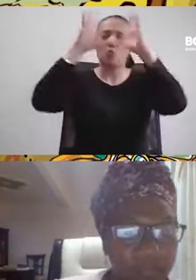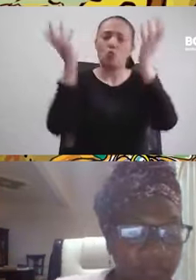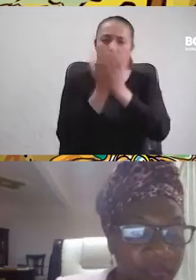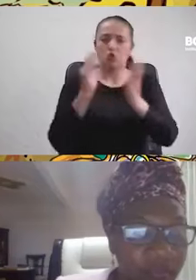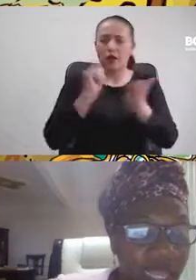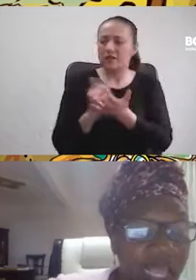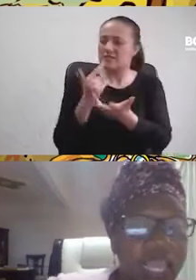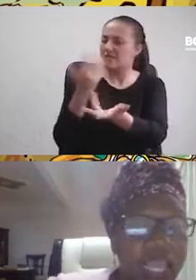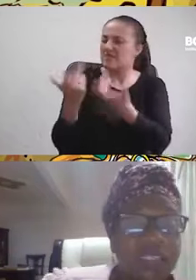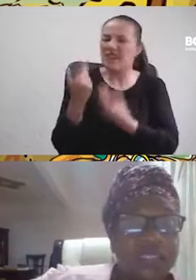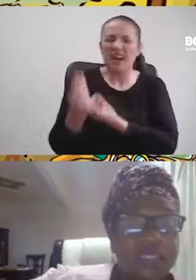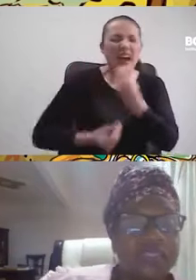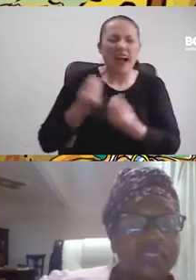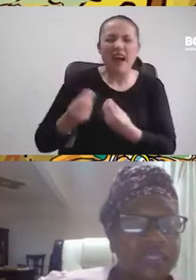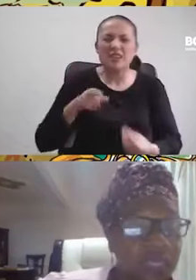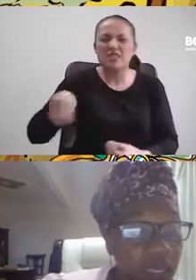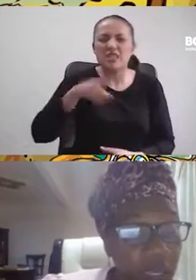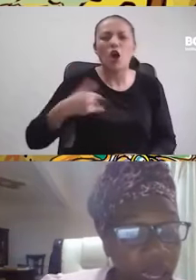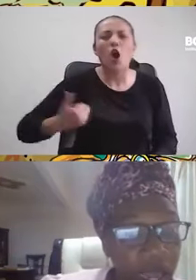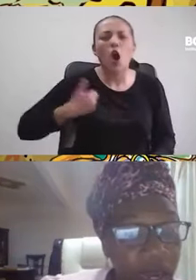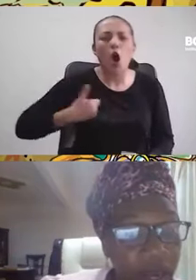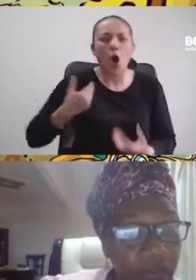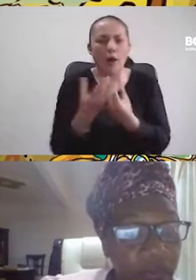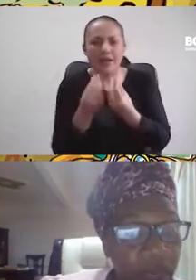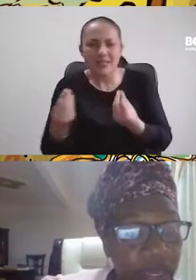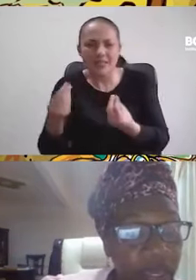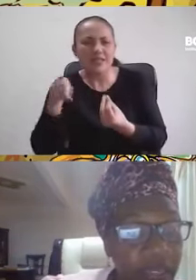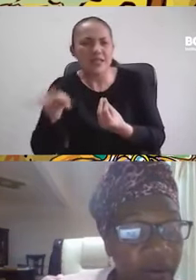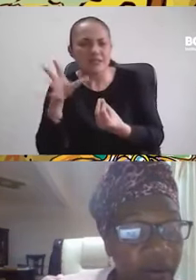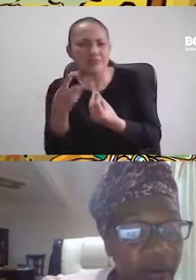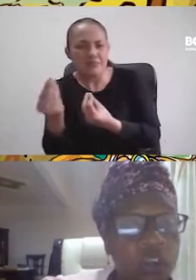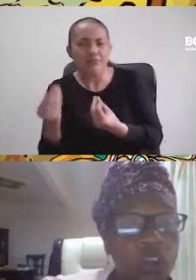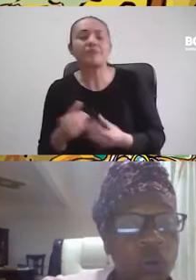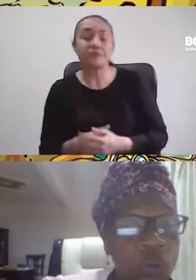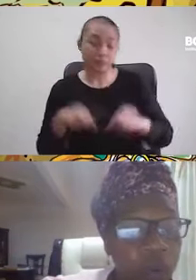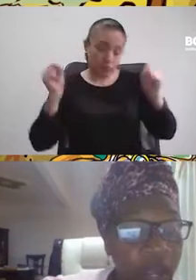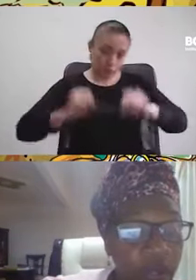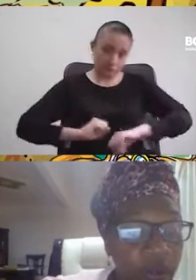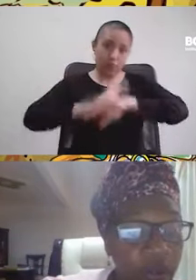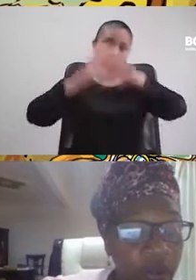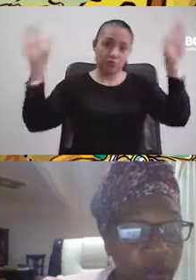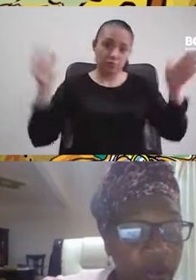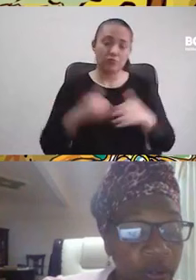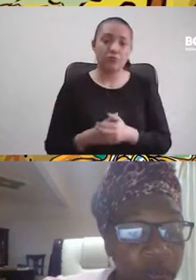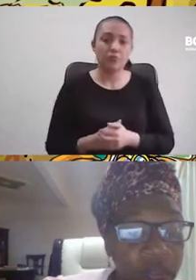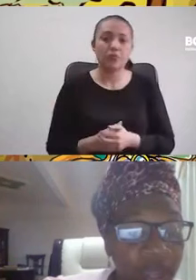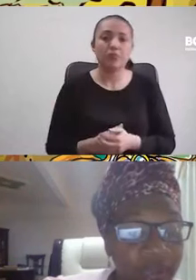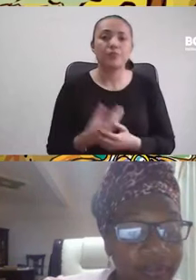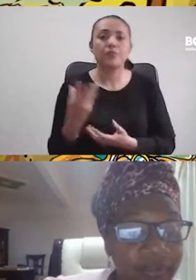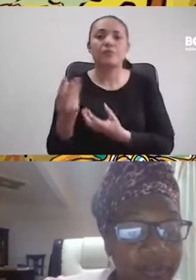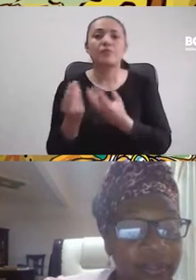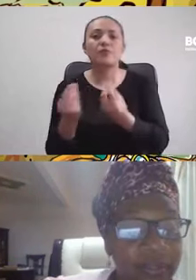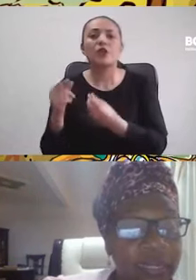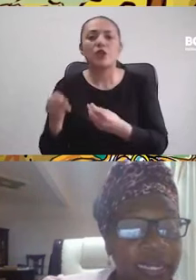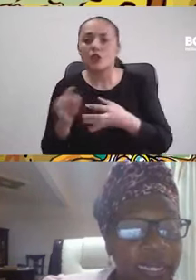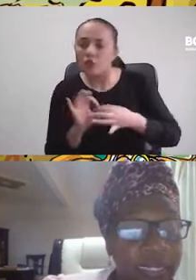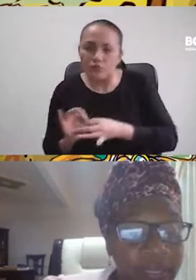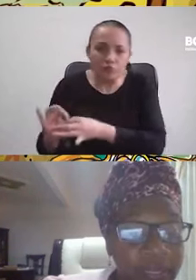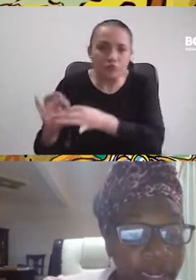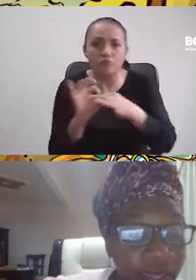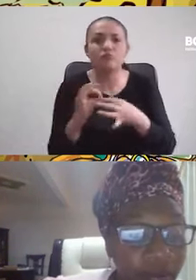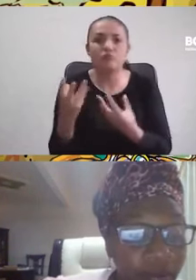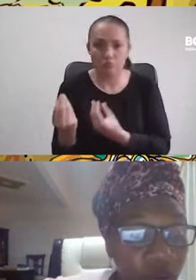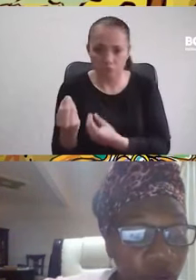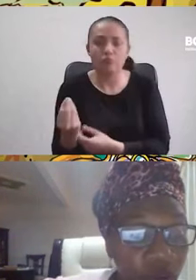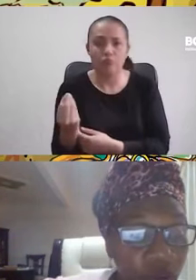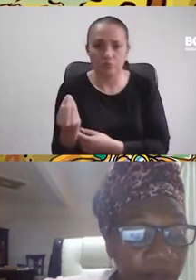los jóvenes y los cuadros? Sí, claro. Trabajar con los cuadros juntas tiene que ver con